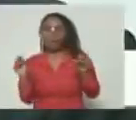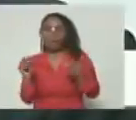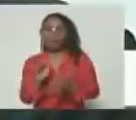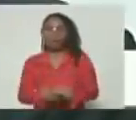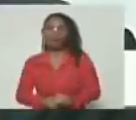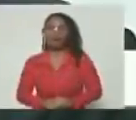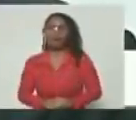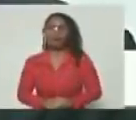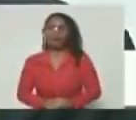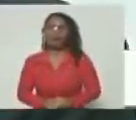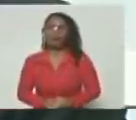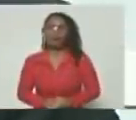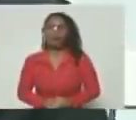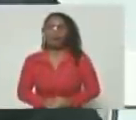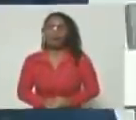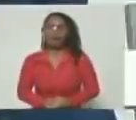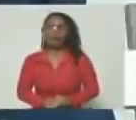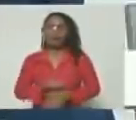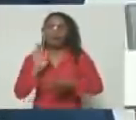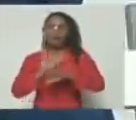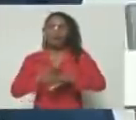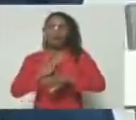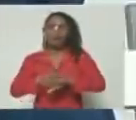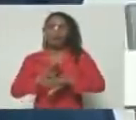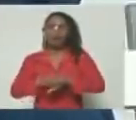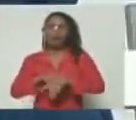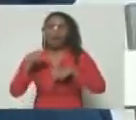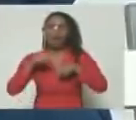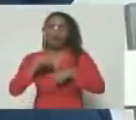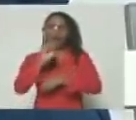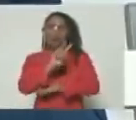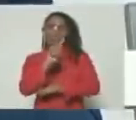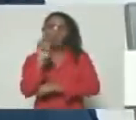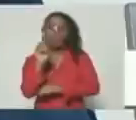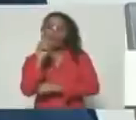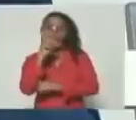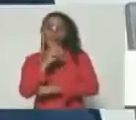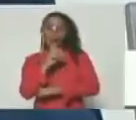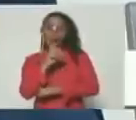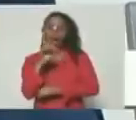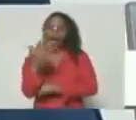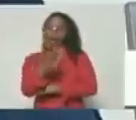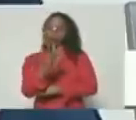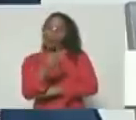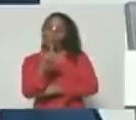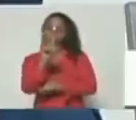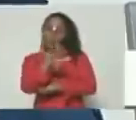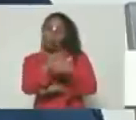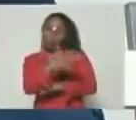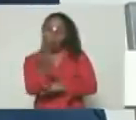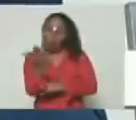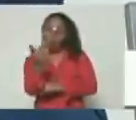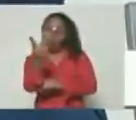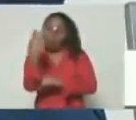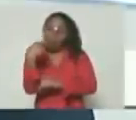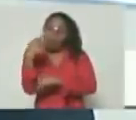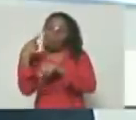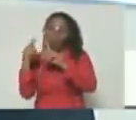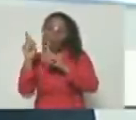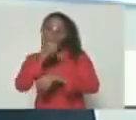delincuentes. Lo que pasa es que aquí durante 20 años, a lo mejor ustedes han visto otros actores de la